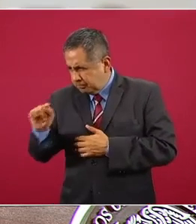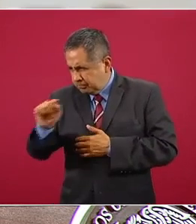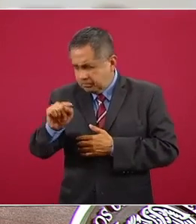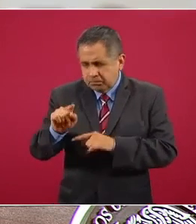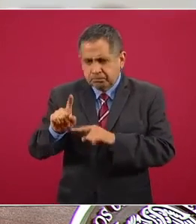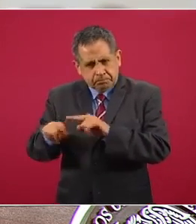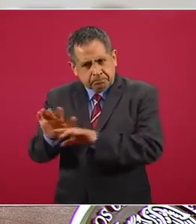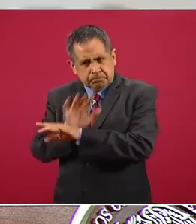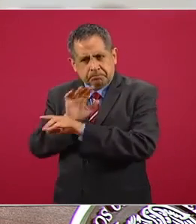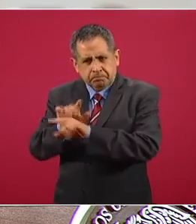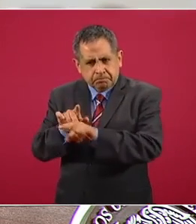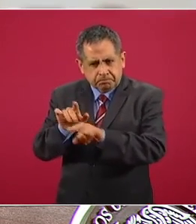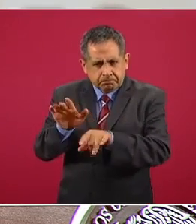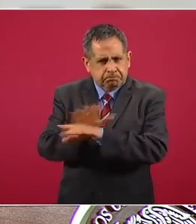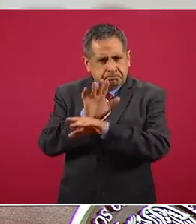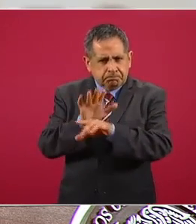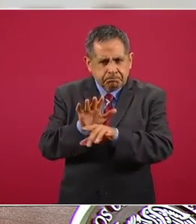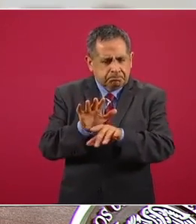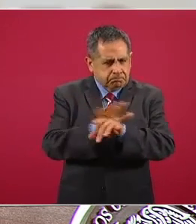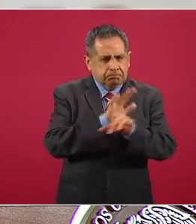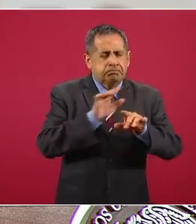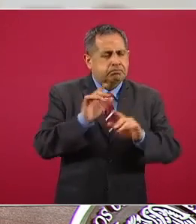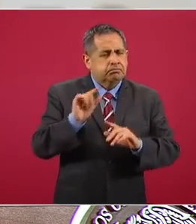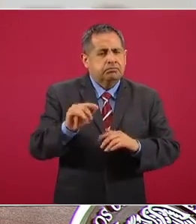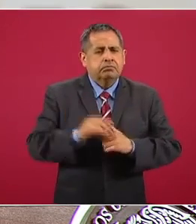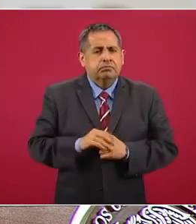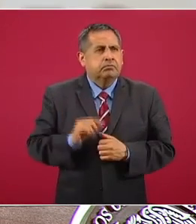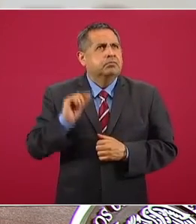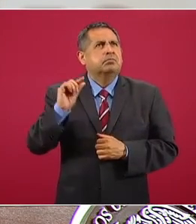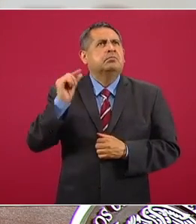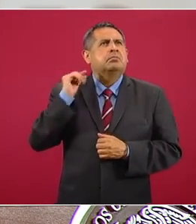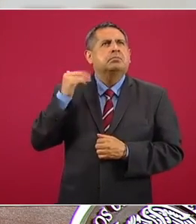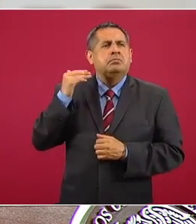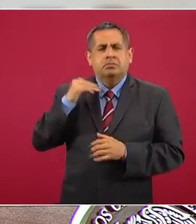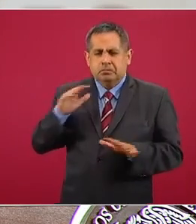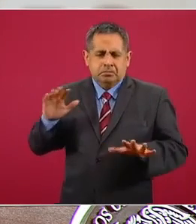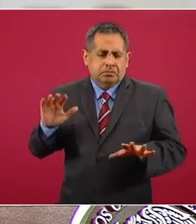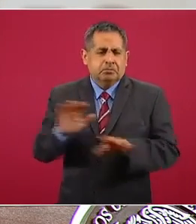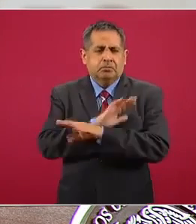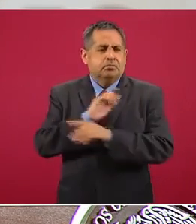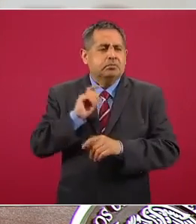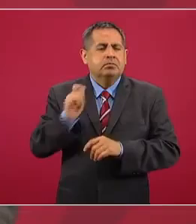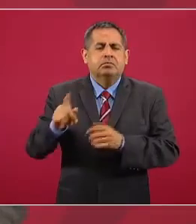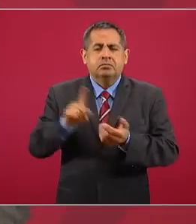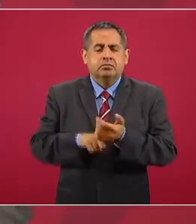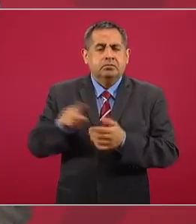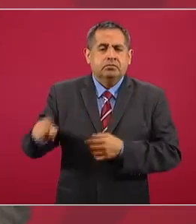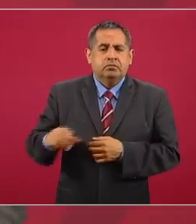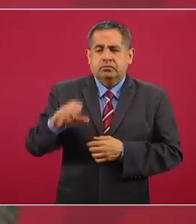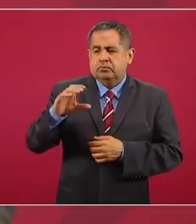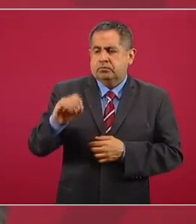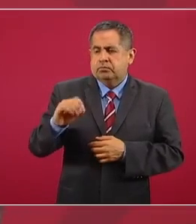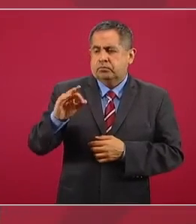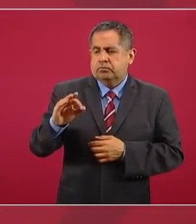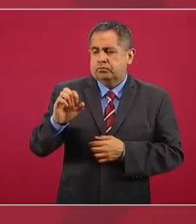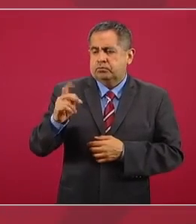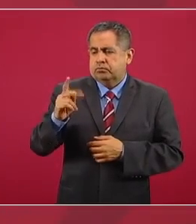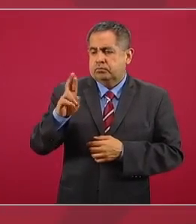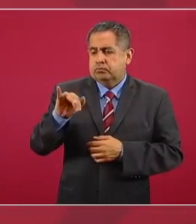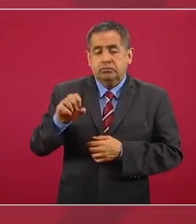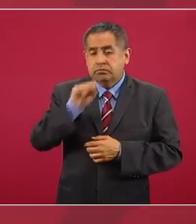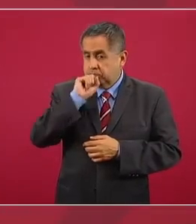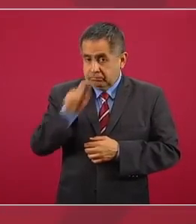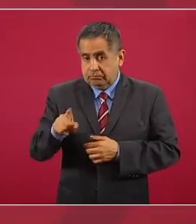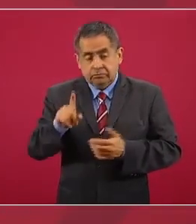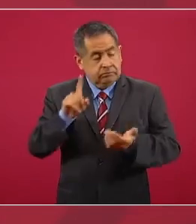cambios, acaban de darse cambios en la COFEPRIS,